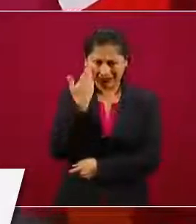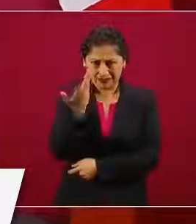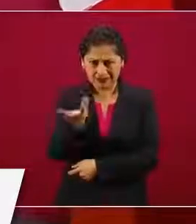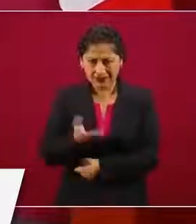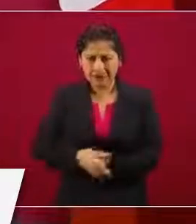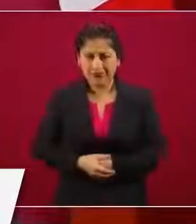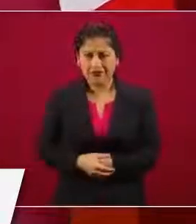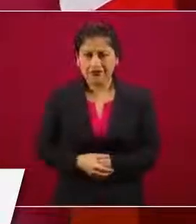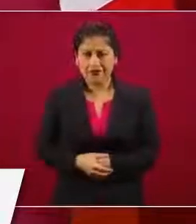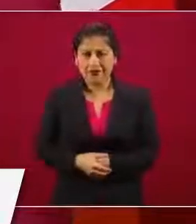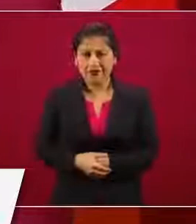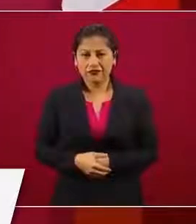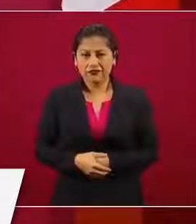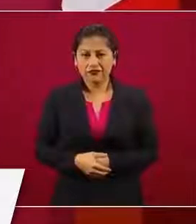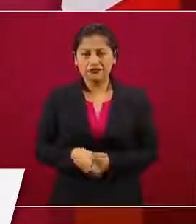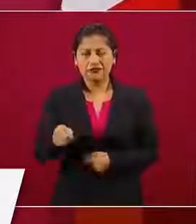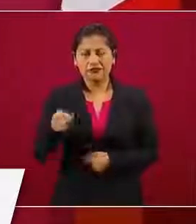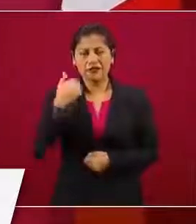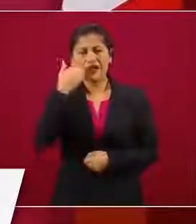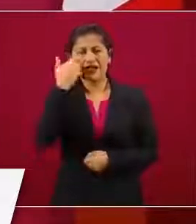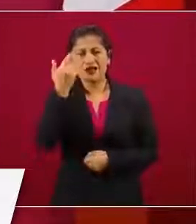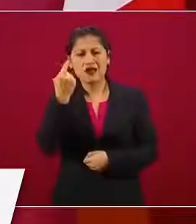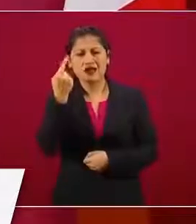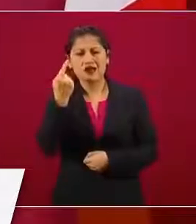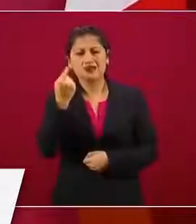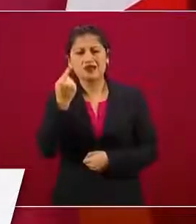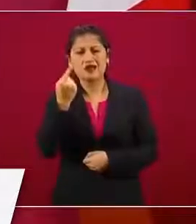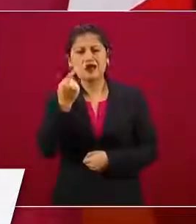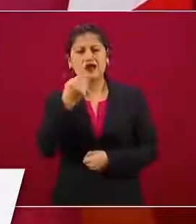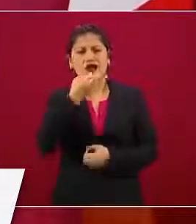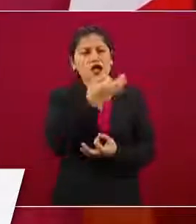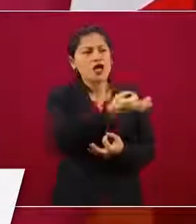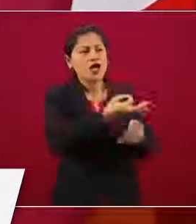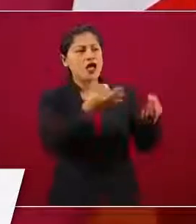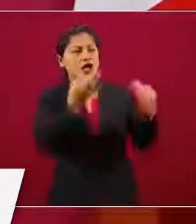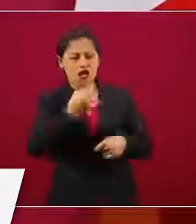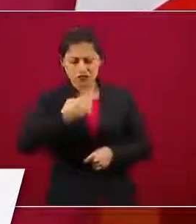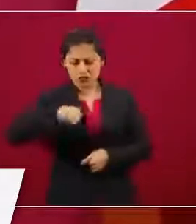de que somos comunistas,